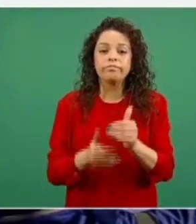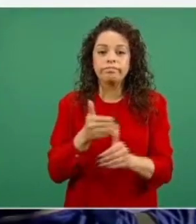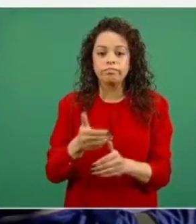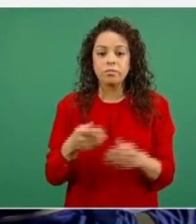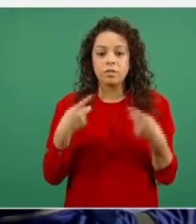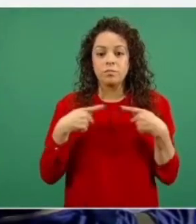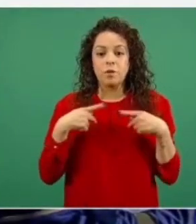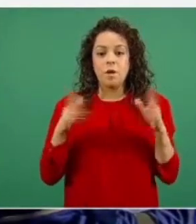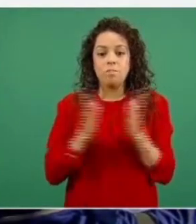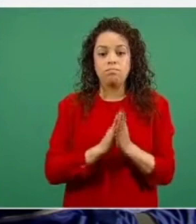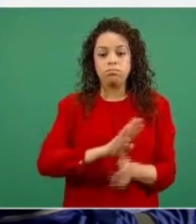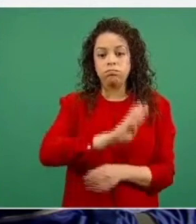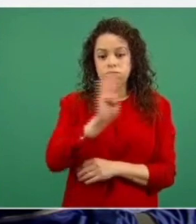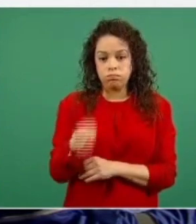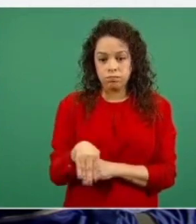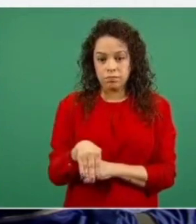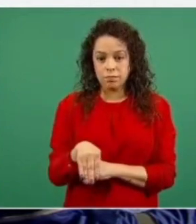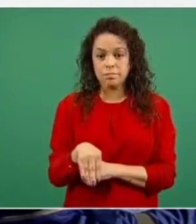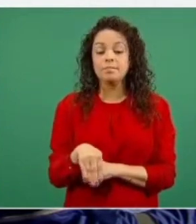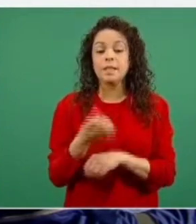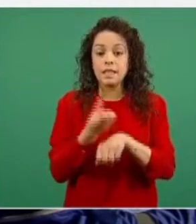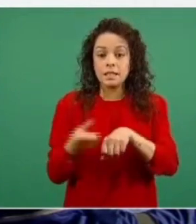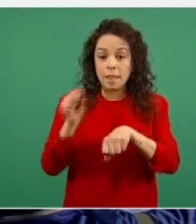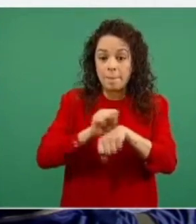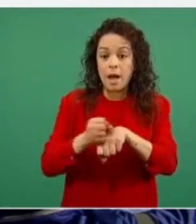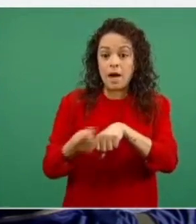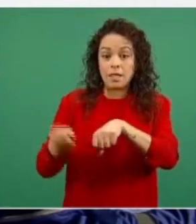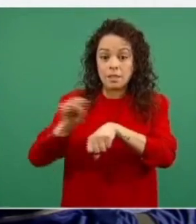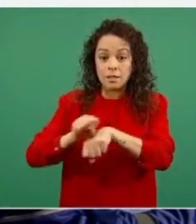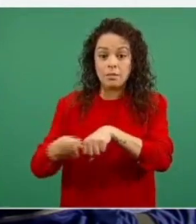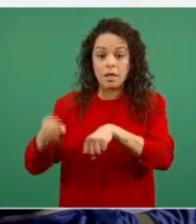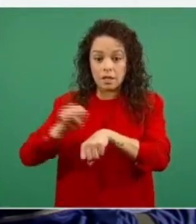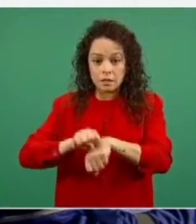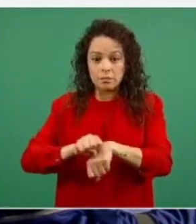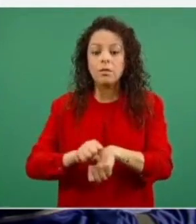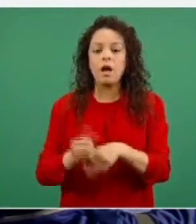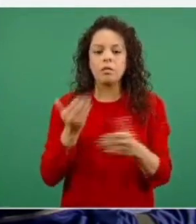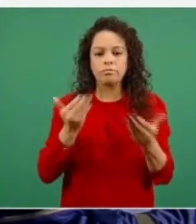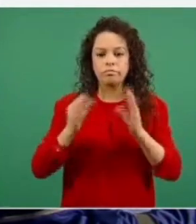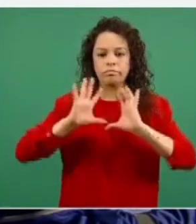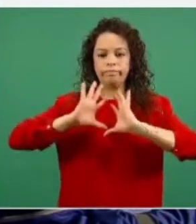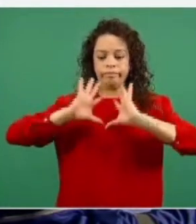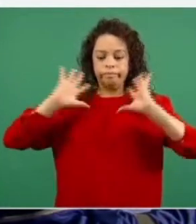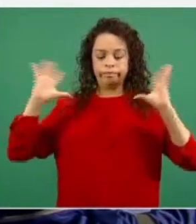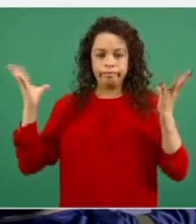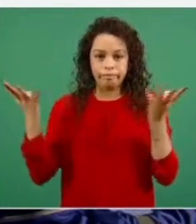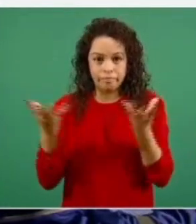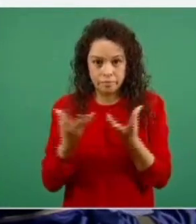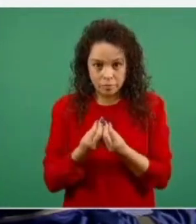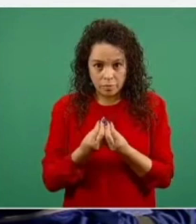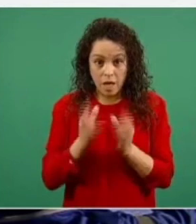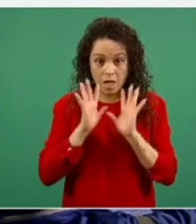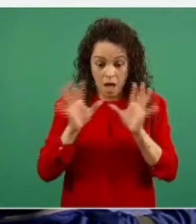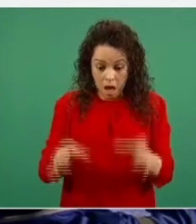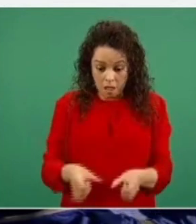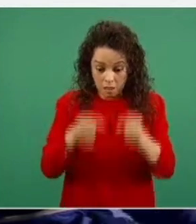letalidad por semana epidemiológica, como se estima, es del total de personas que se